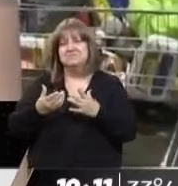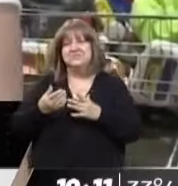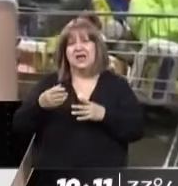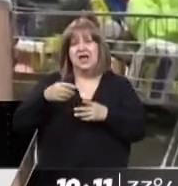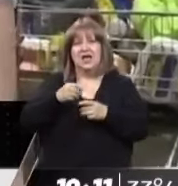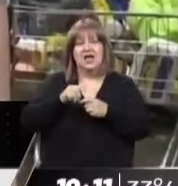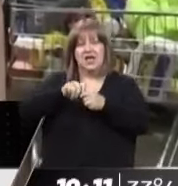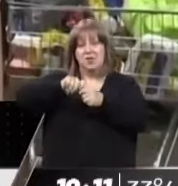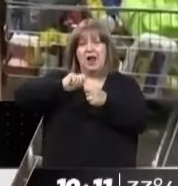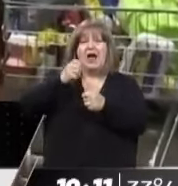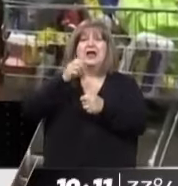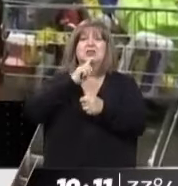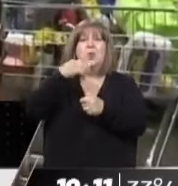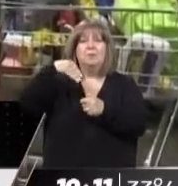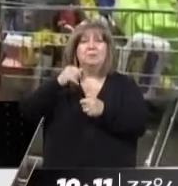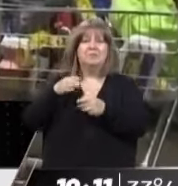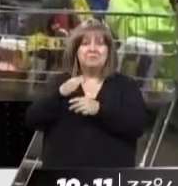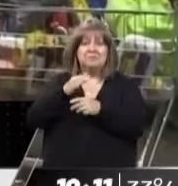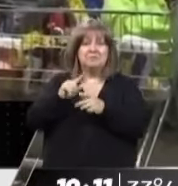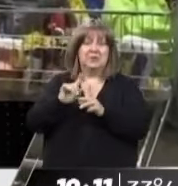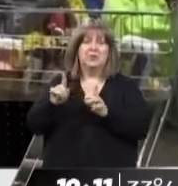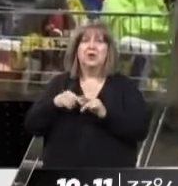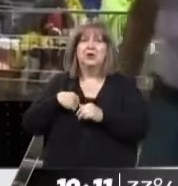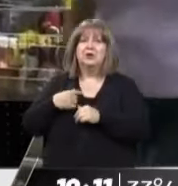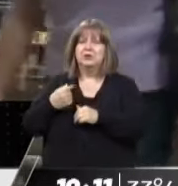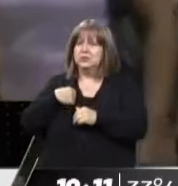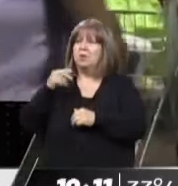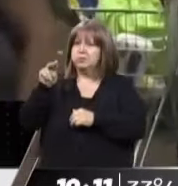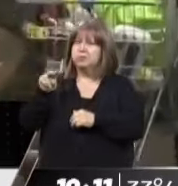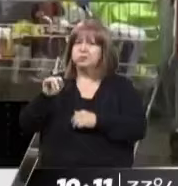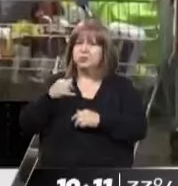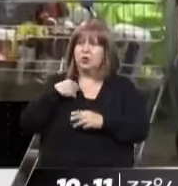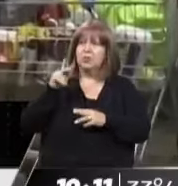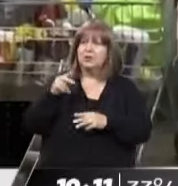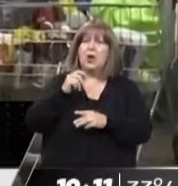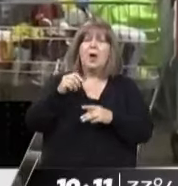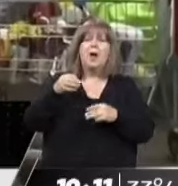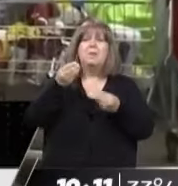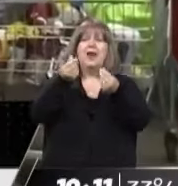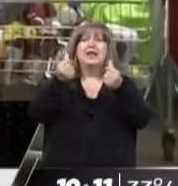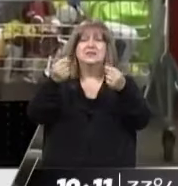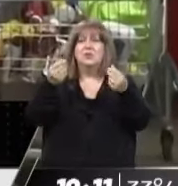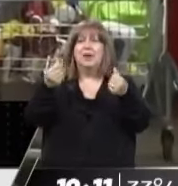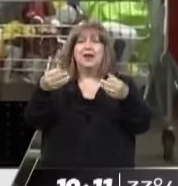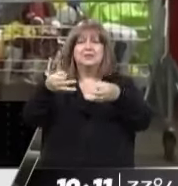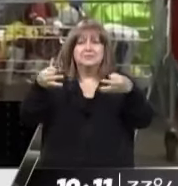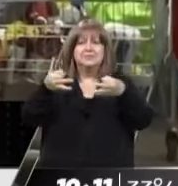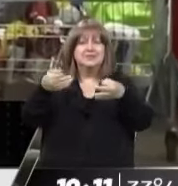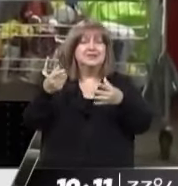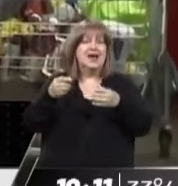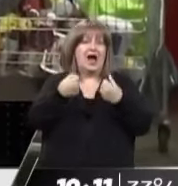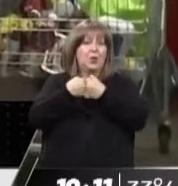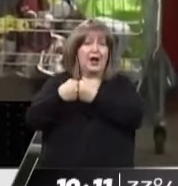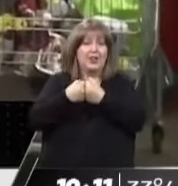justos. ¿Los encontró? ¿No los vio en góndola? Están marcados, sí. ¿Están marcados? Sí. ¿Pero no compró ninguno de esos?